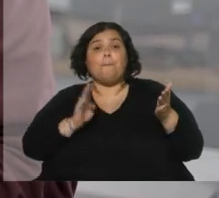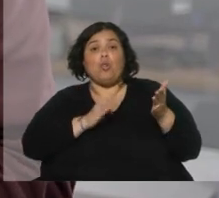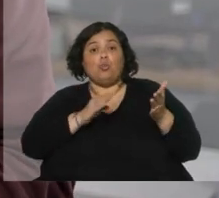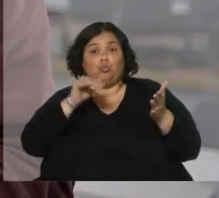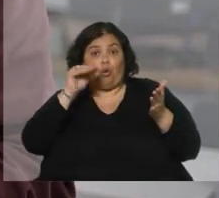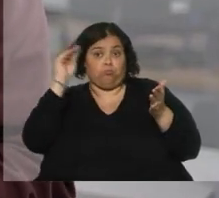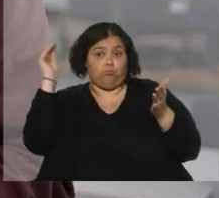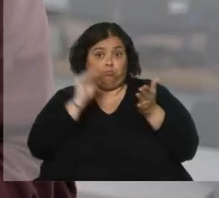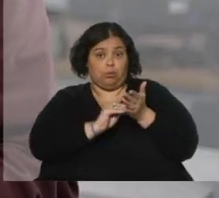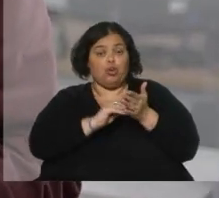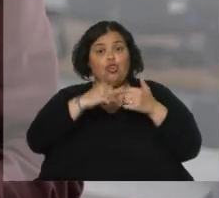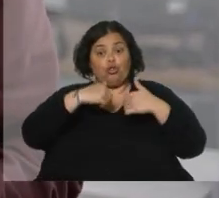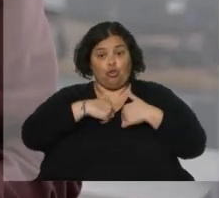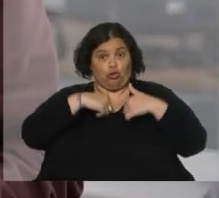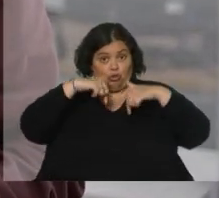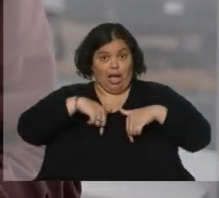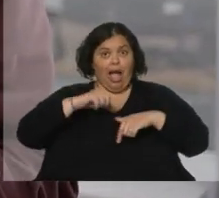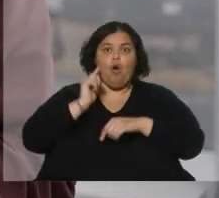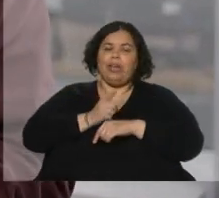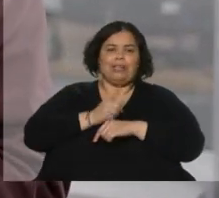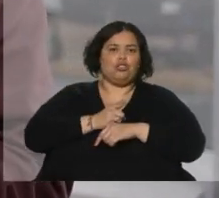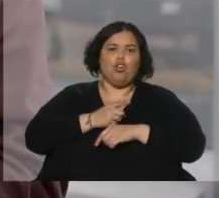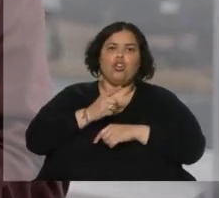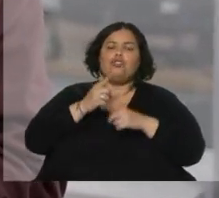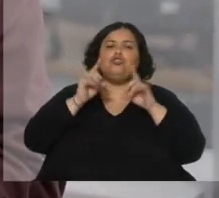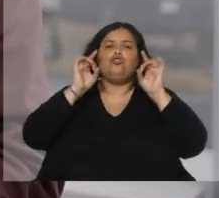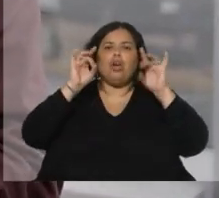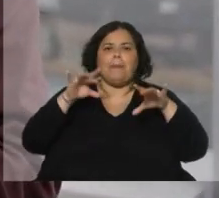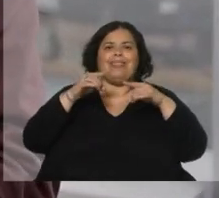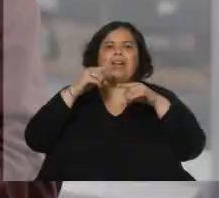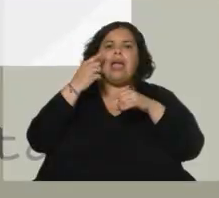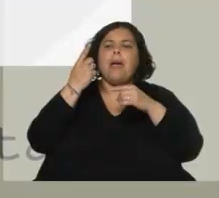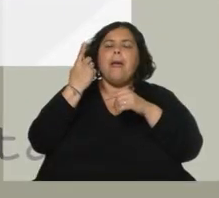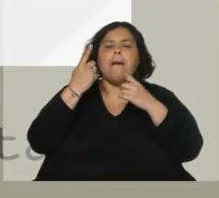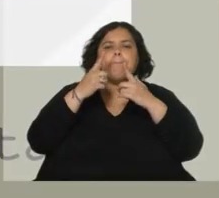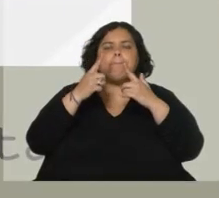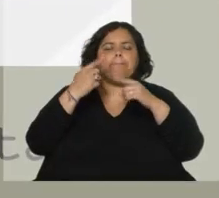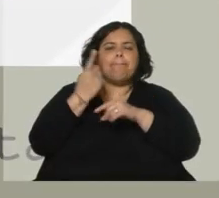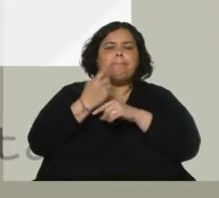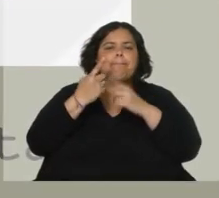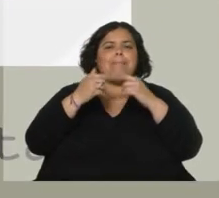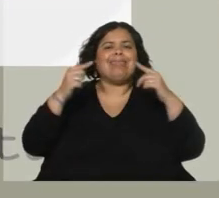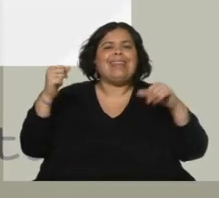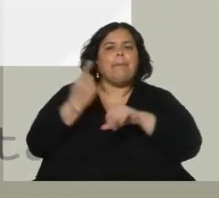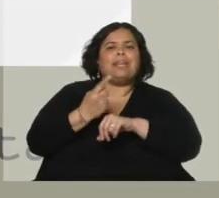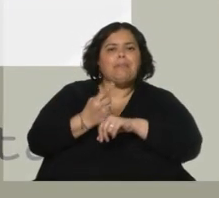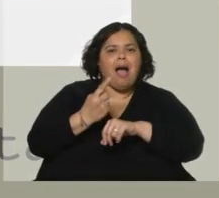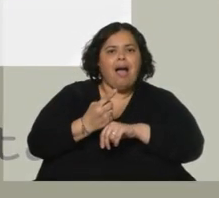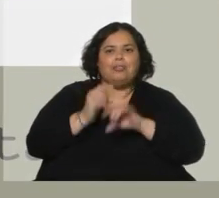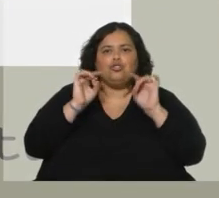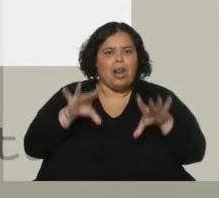obligados hoy a vender como materia prima, porque no se nos permite registrar como producto final en Uruguay, y esto que hablábamos de especialidad vegetal.